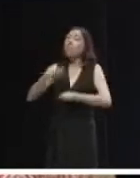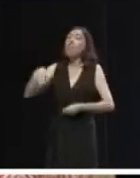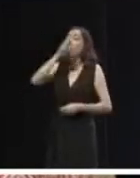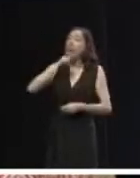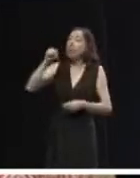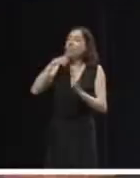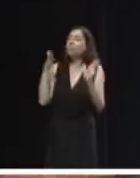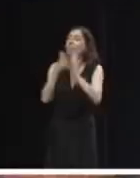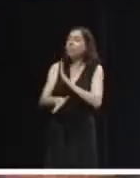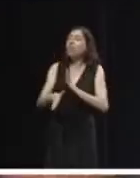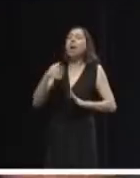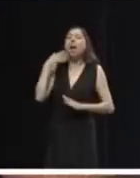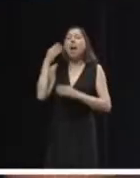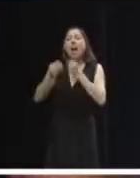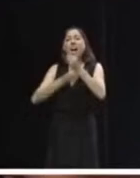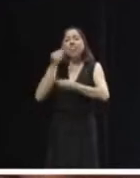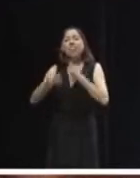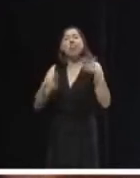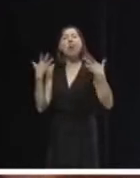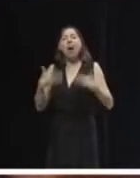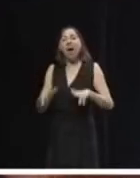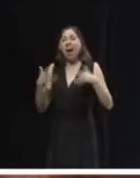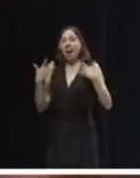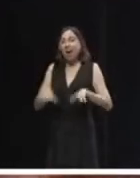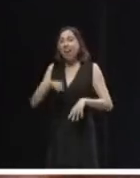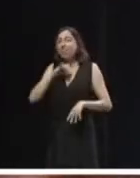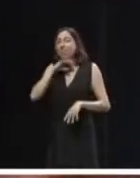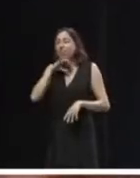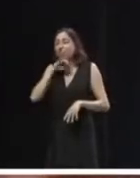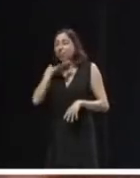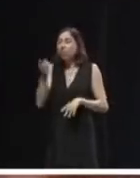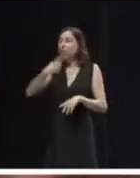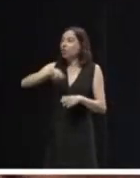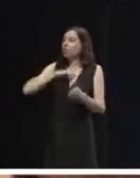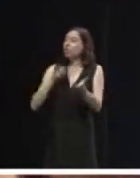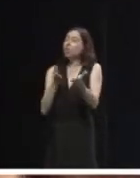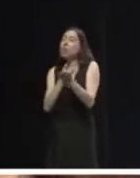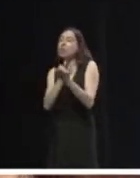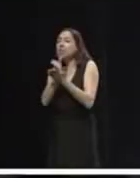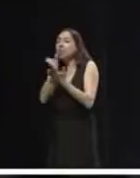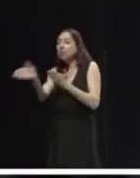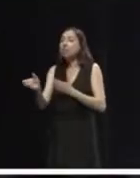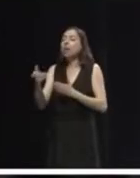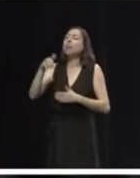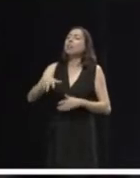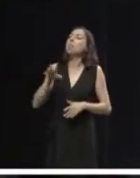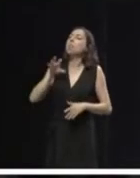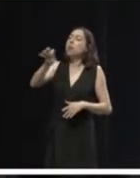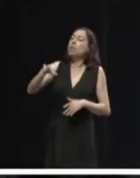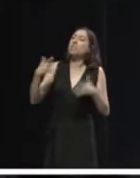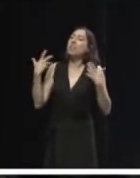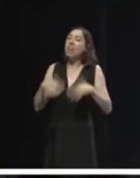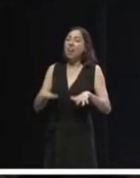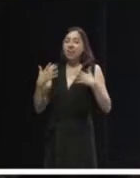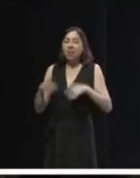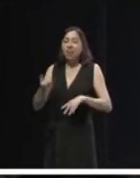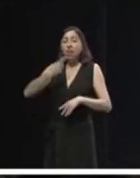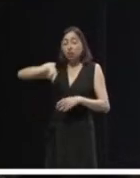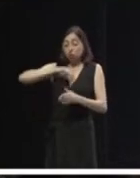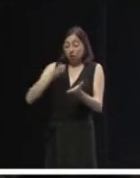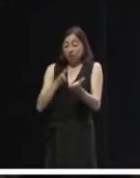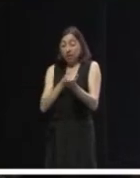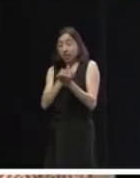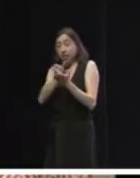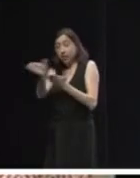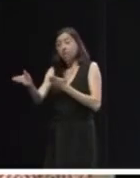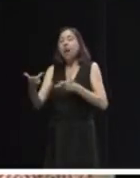alegría. Somos la alternativa de progreso en este país de la alegría. Somos la alternativa